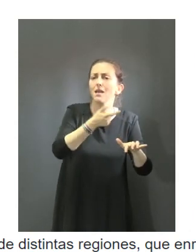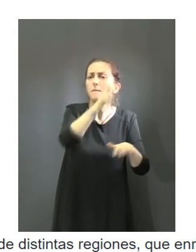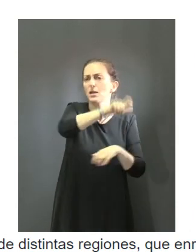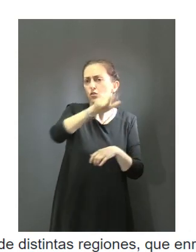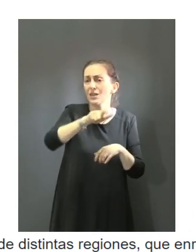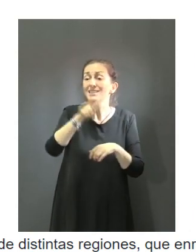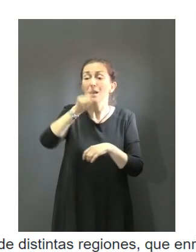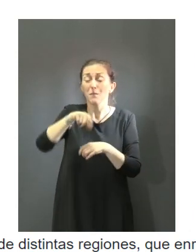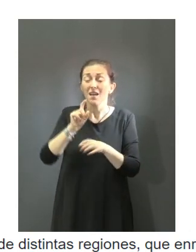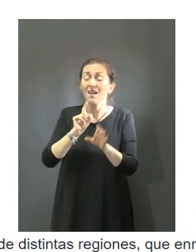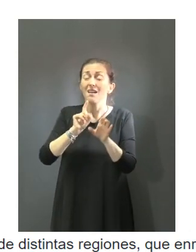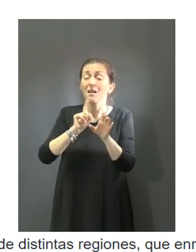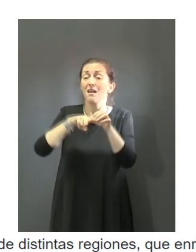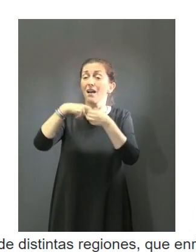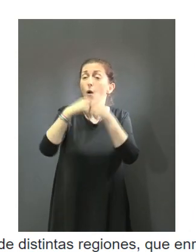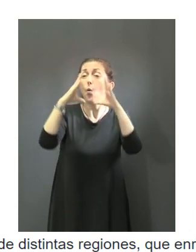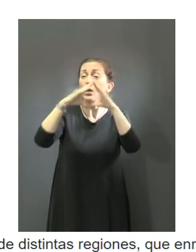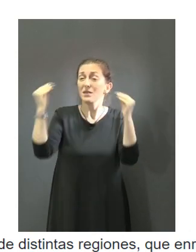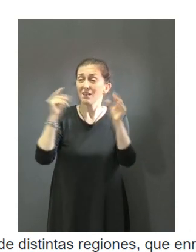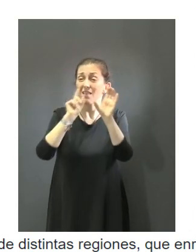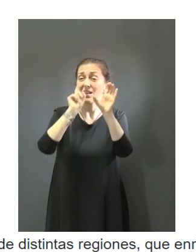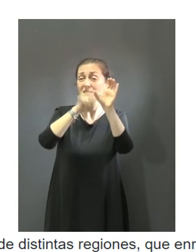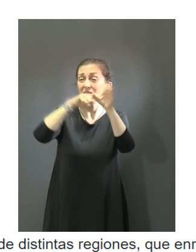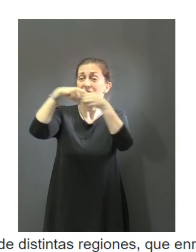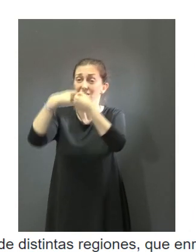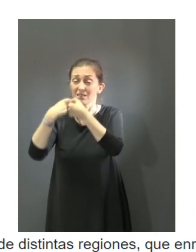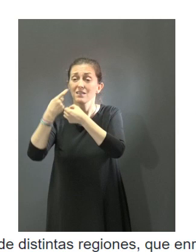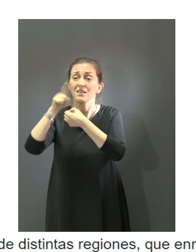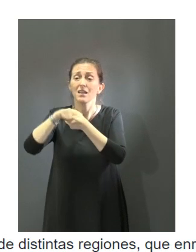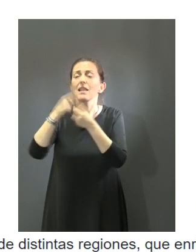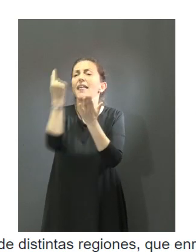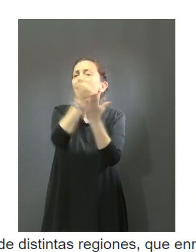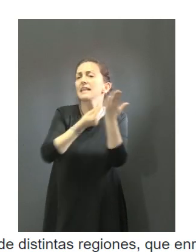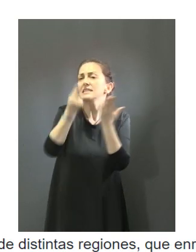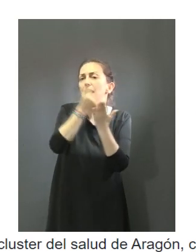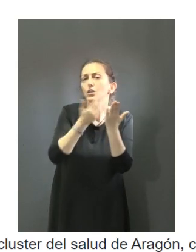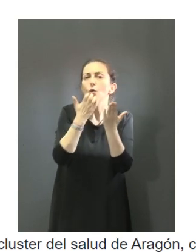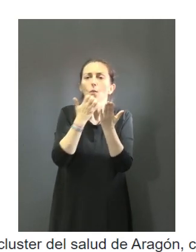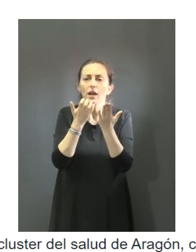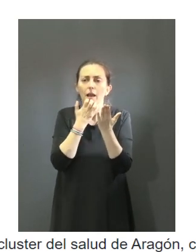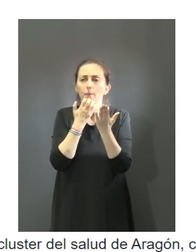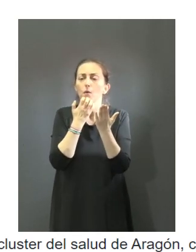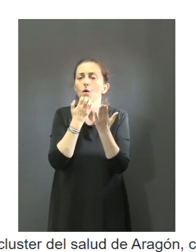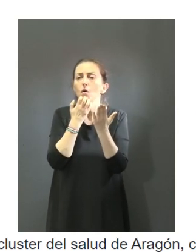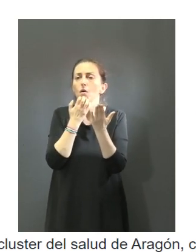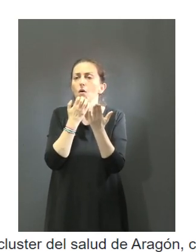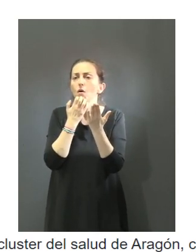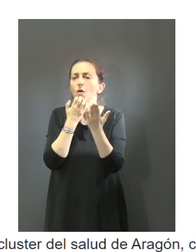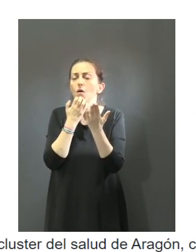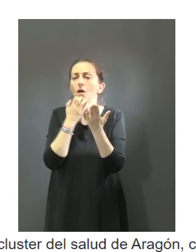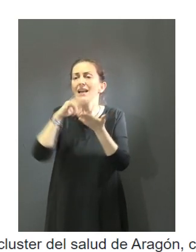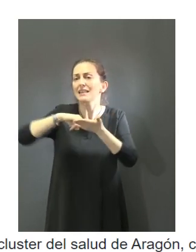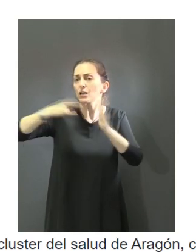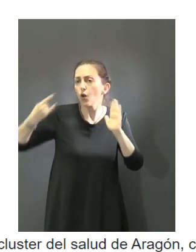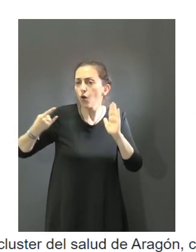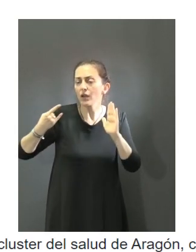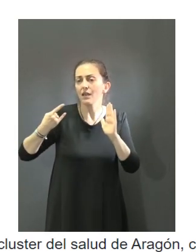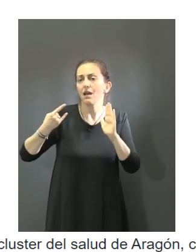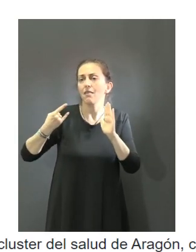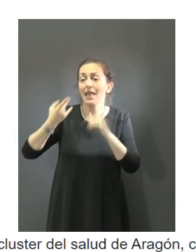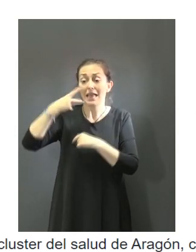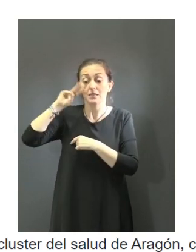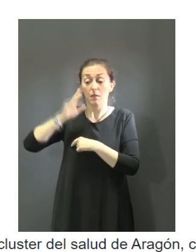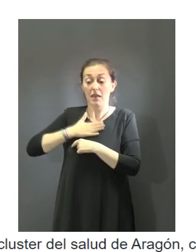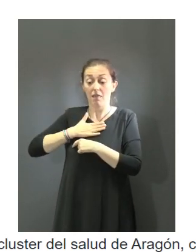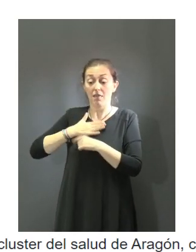También participamos con universidades a la hora del diseño de la tecnología desde la experiencia